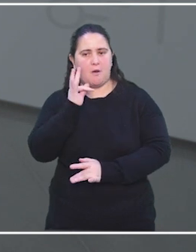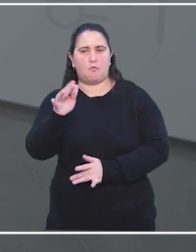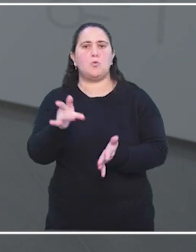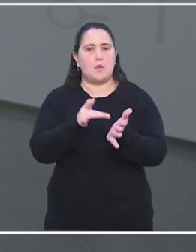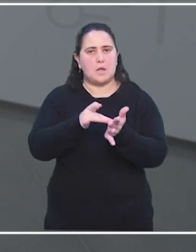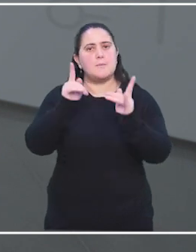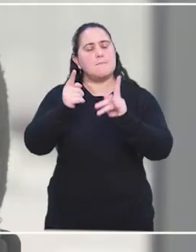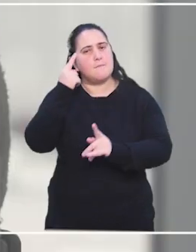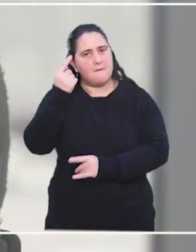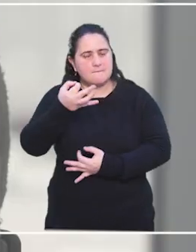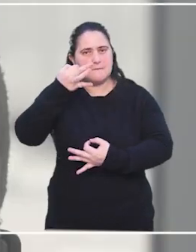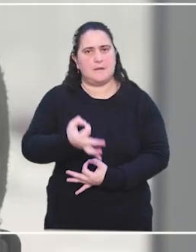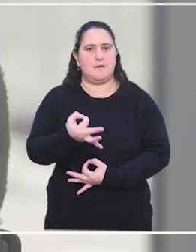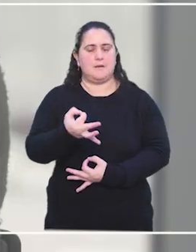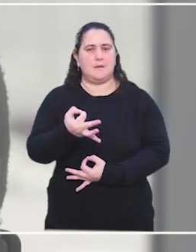pensar bien en